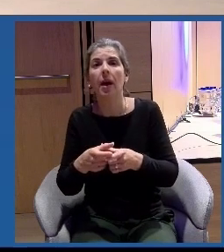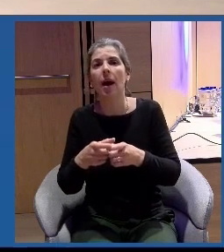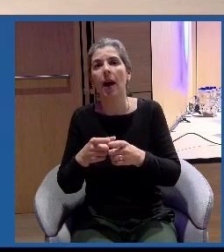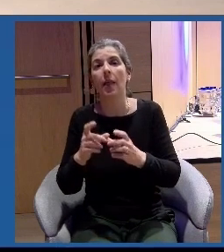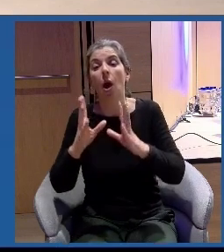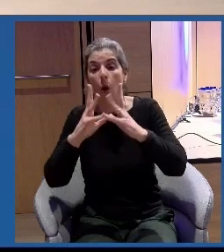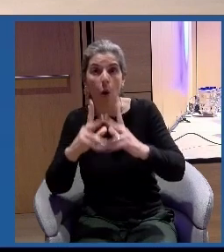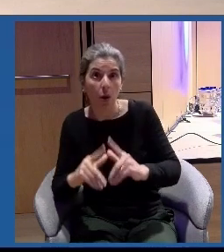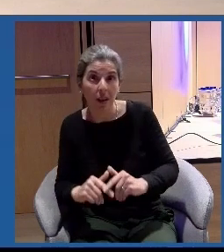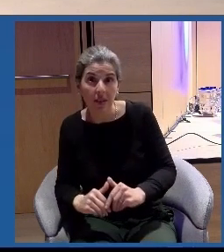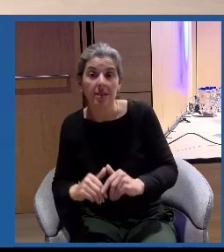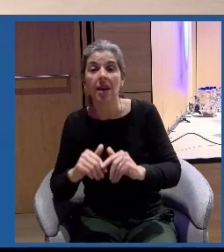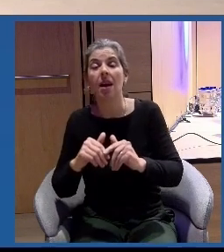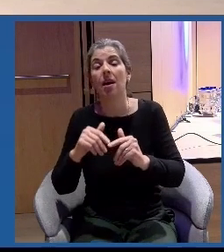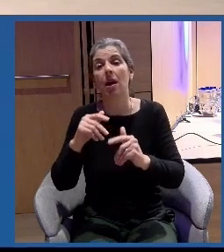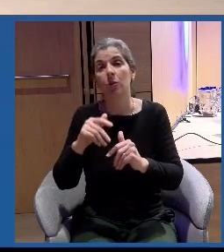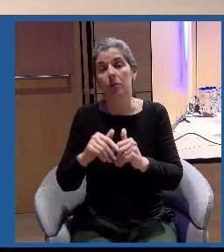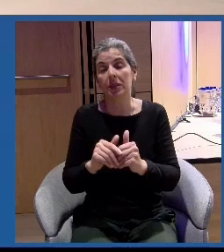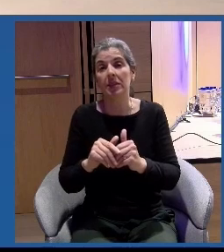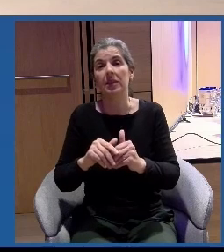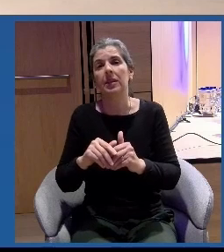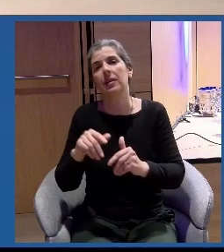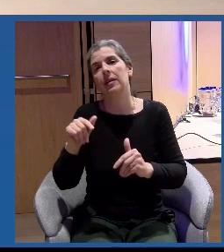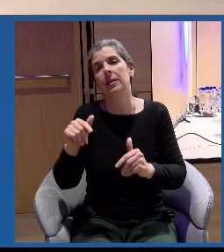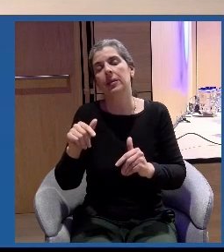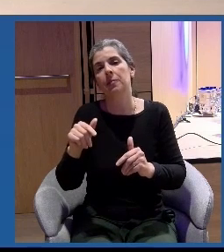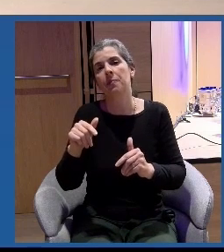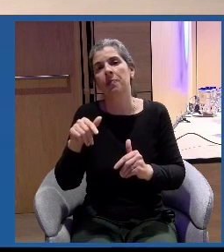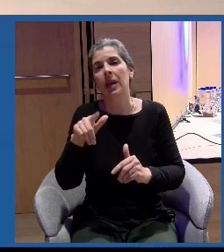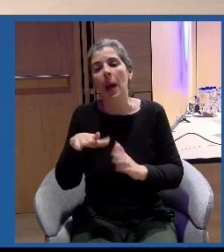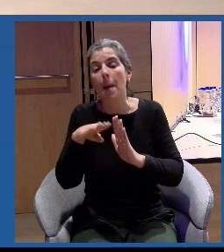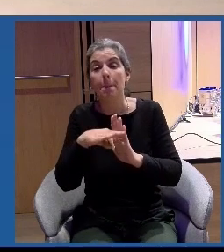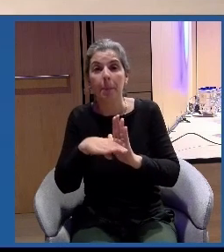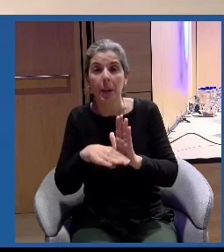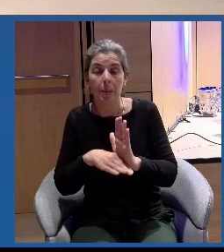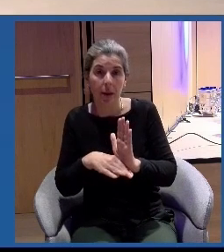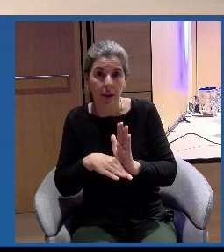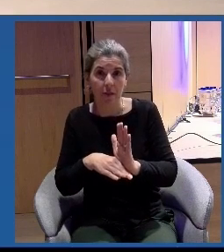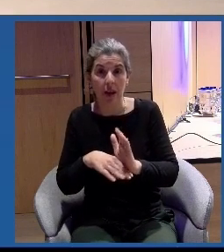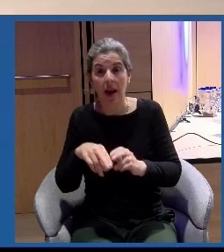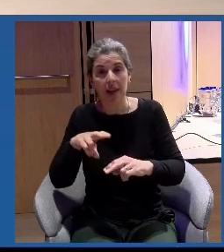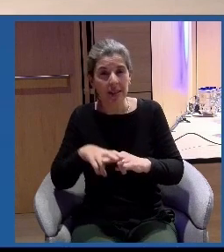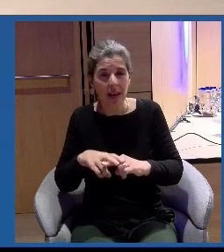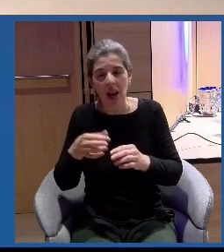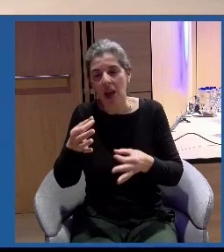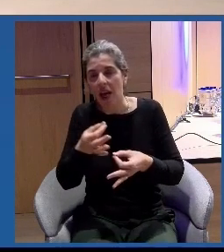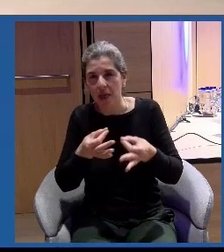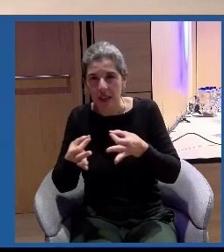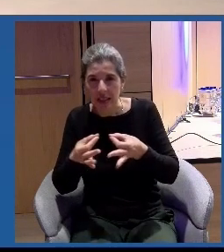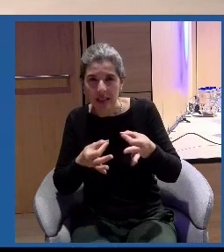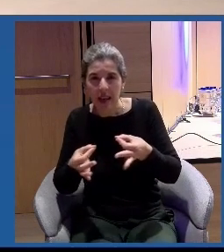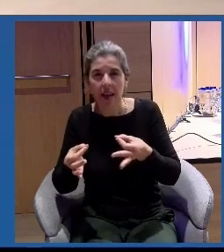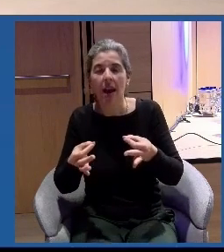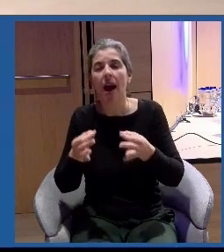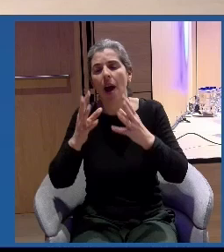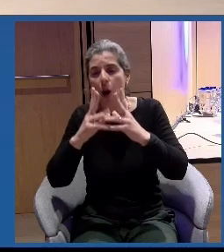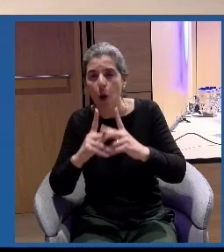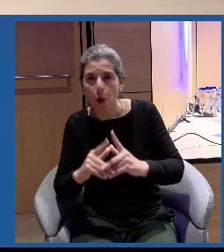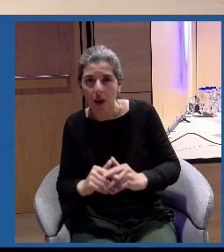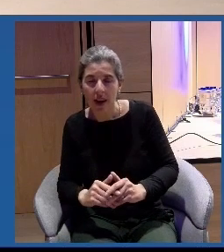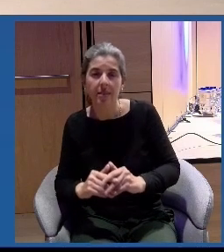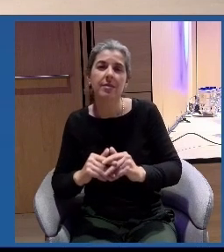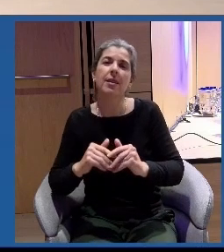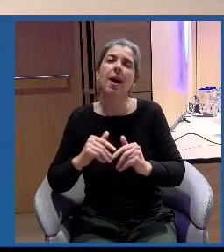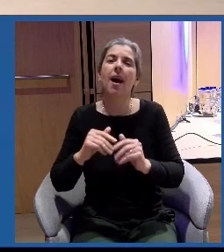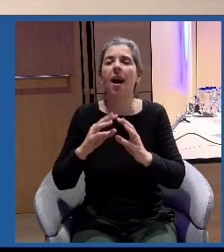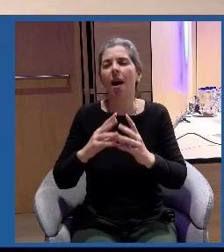estamos en un evento para eso, lo que implicó, entre otras cosas, sentarnos a diseñar, organizar, ordenar un poco,